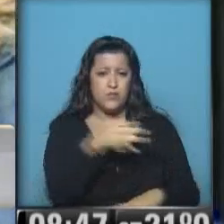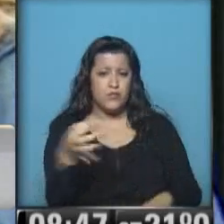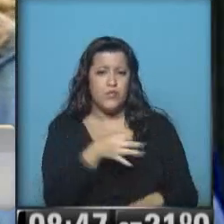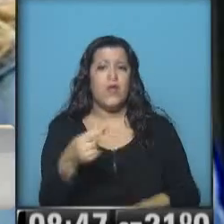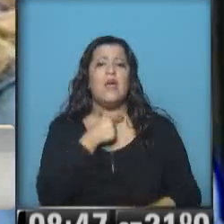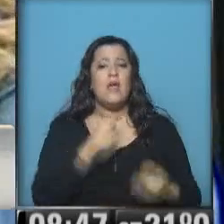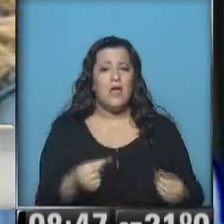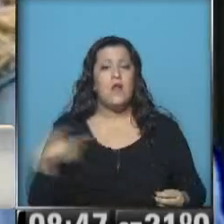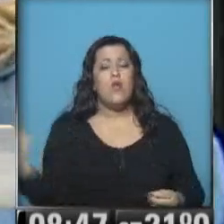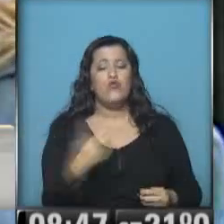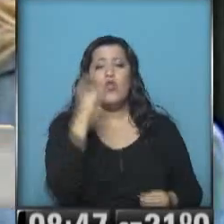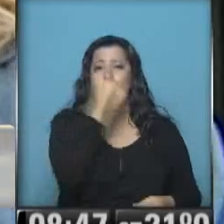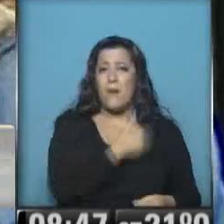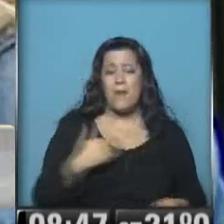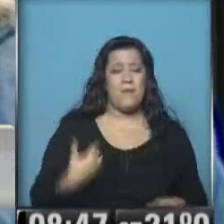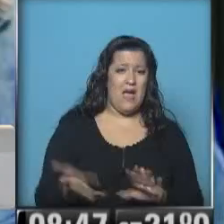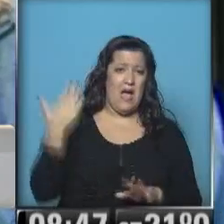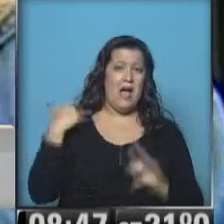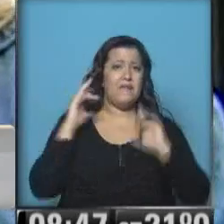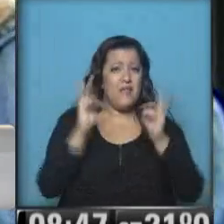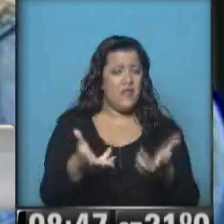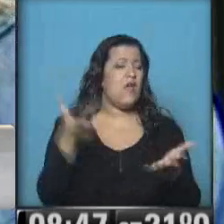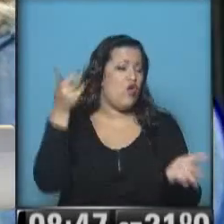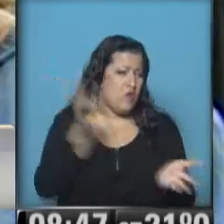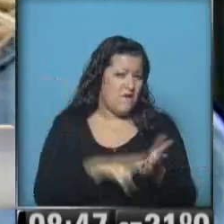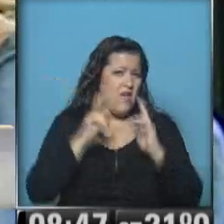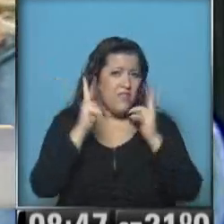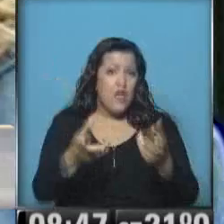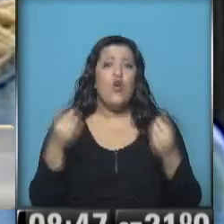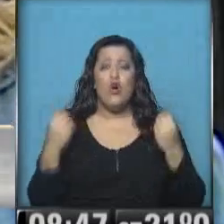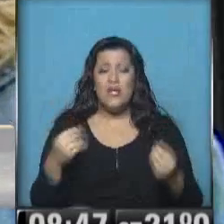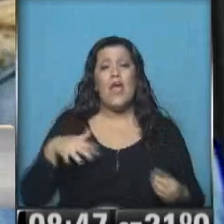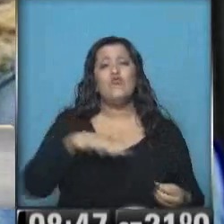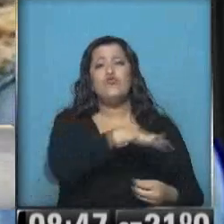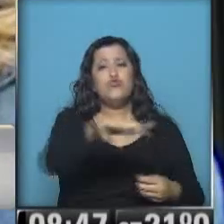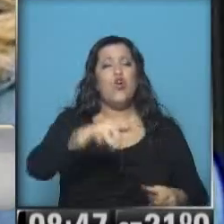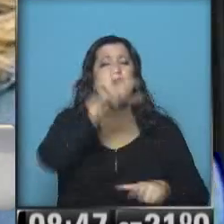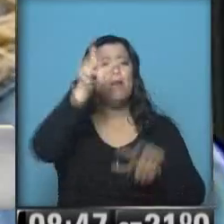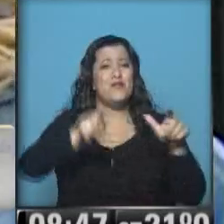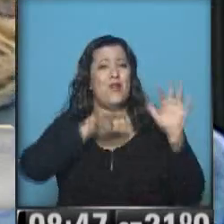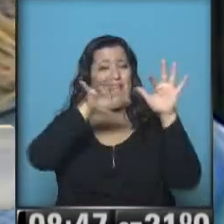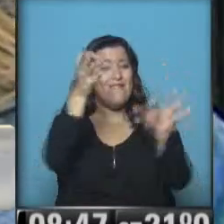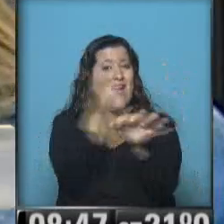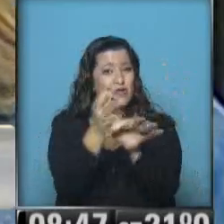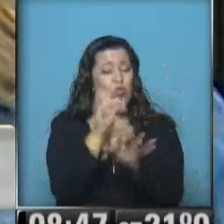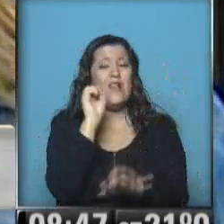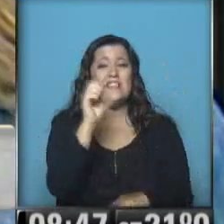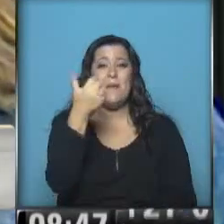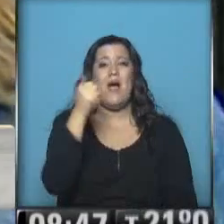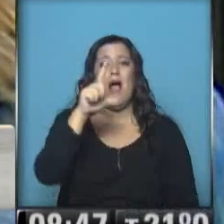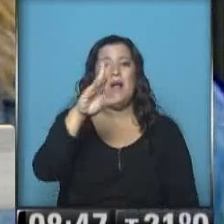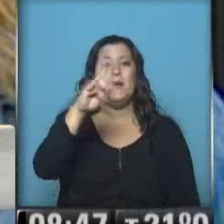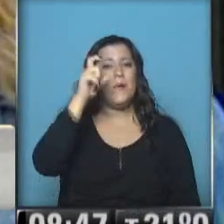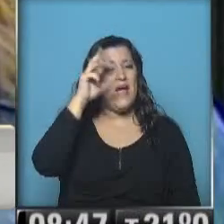queremos que todos los papás como lo dije anteriormente lo reitero que toda la comunidad de cuadro educativa del colegio con bautista alberdi